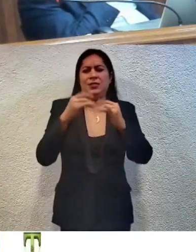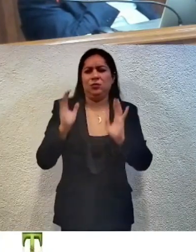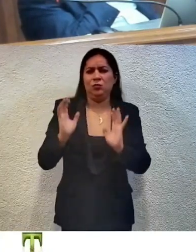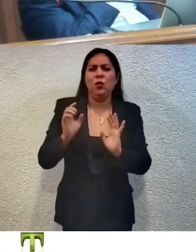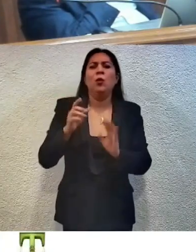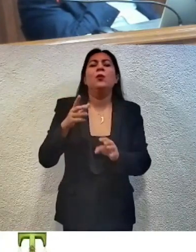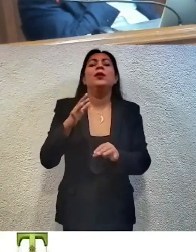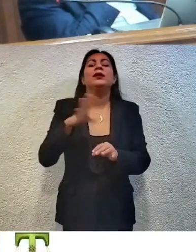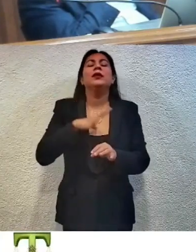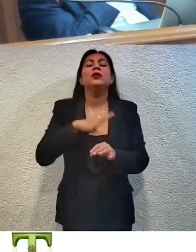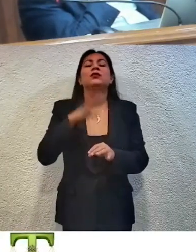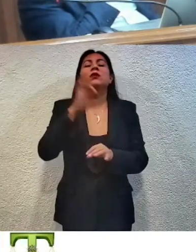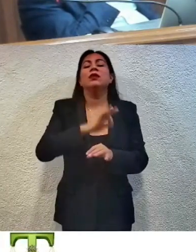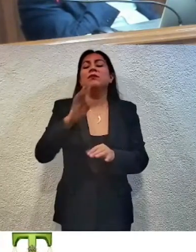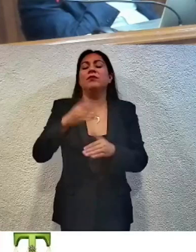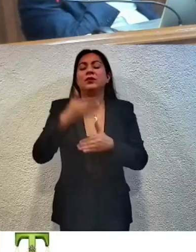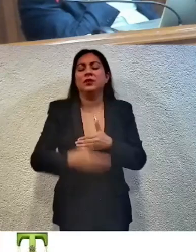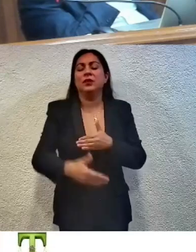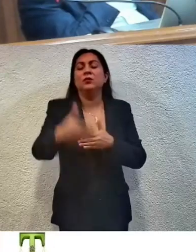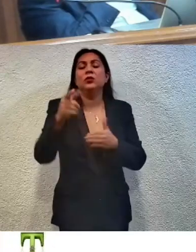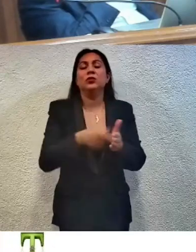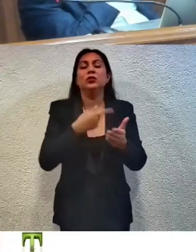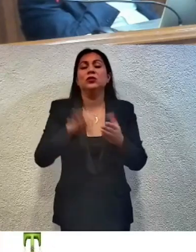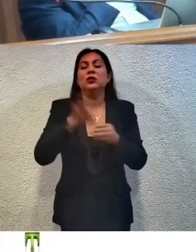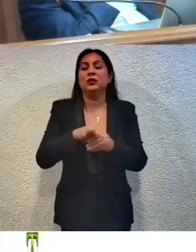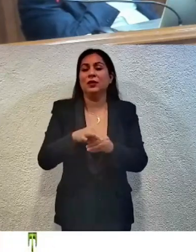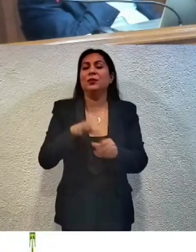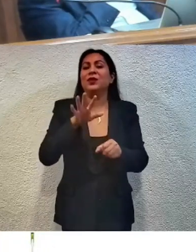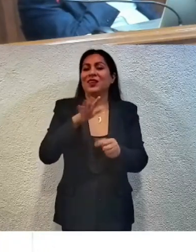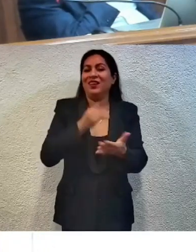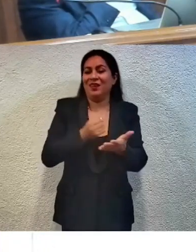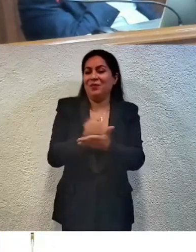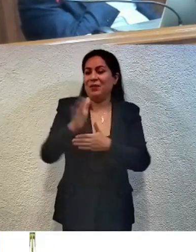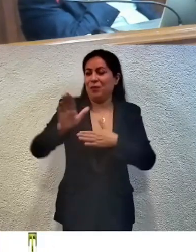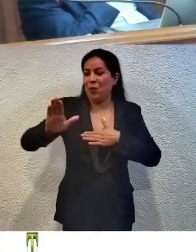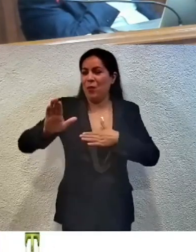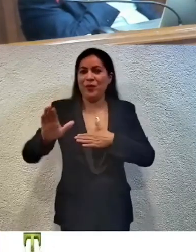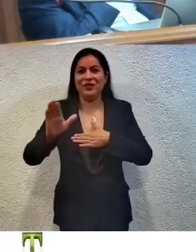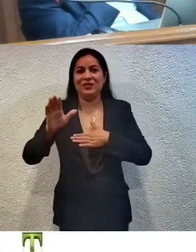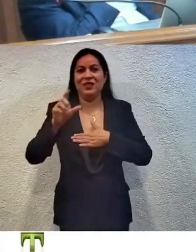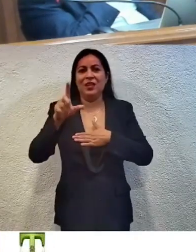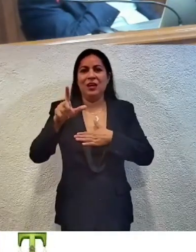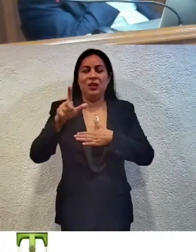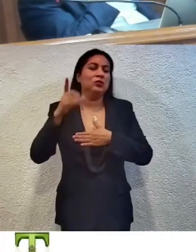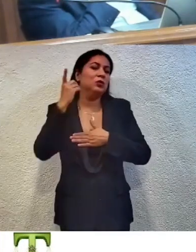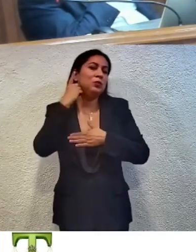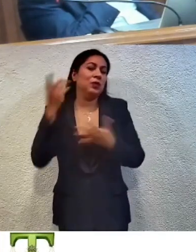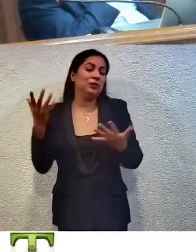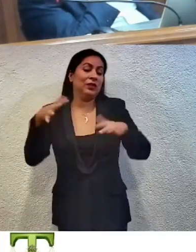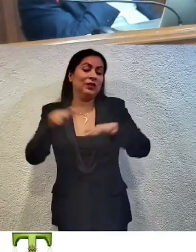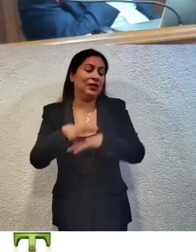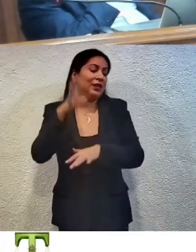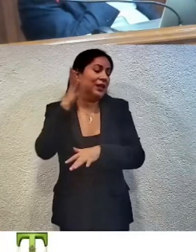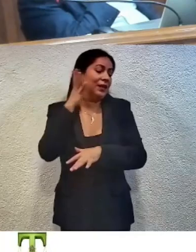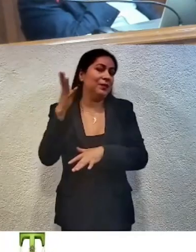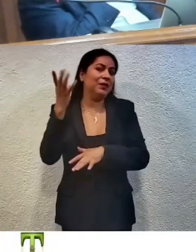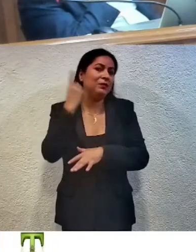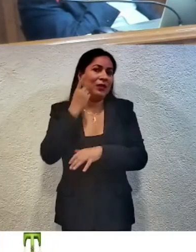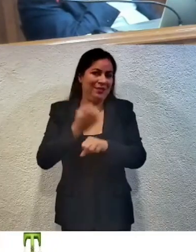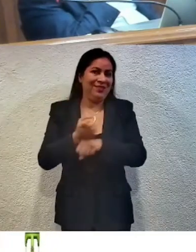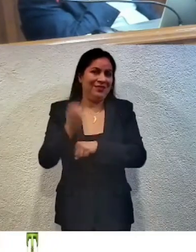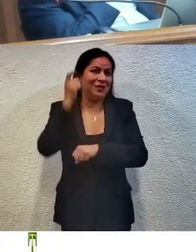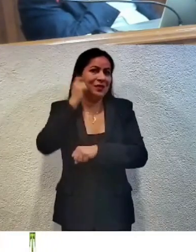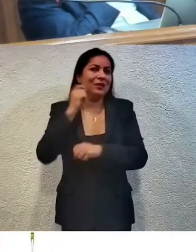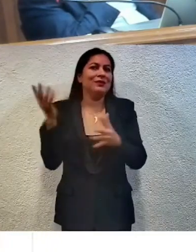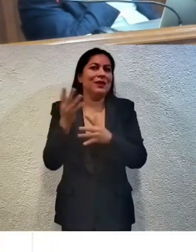cuenta la temporalidad del proceso electoral, toda vez que la toma de protesta de los legisladores que integran el Congreso del Estado se